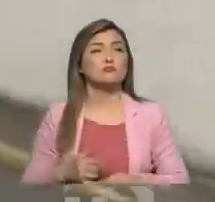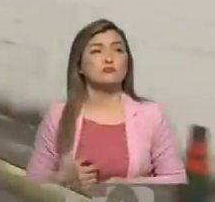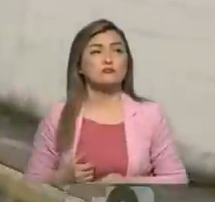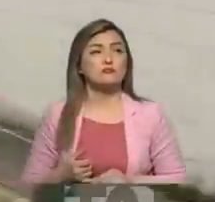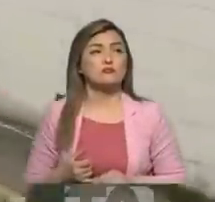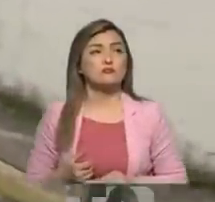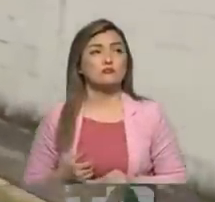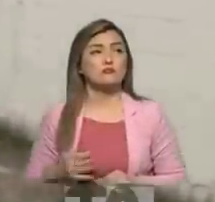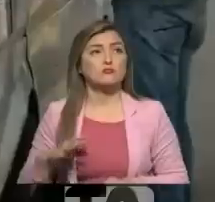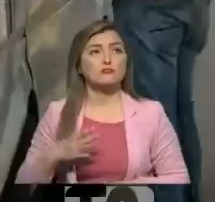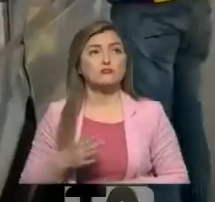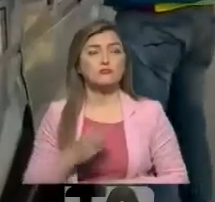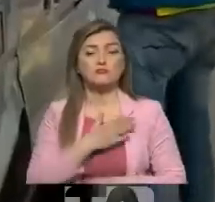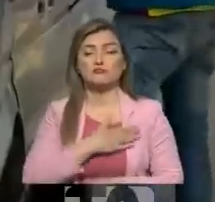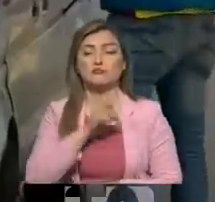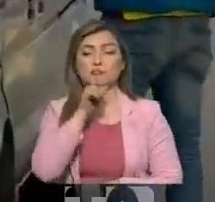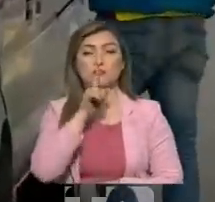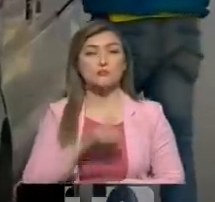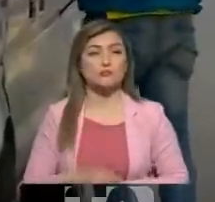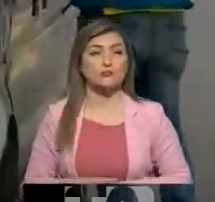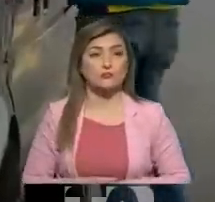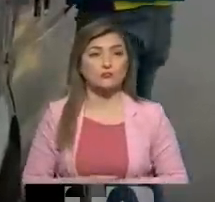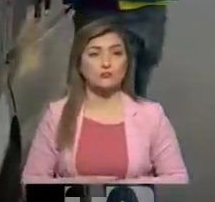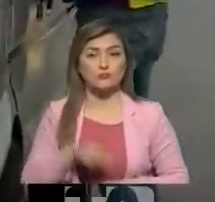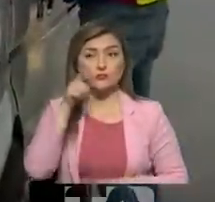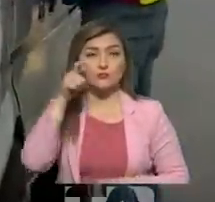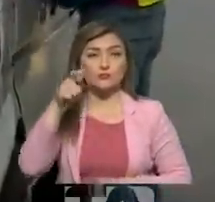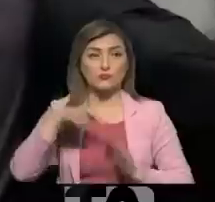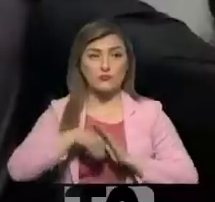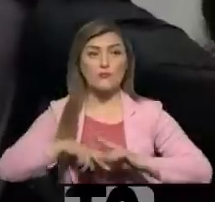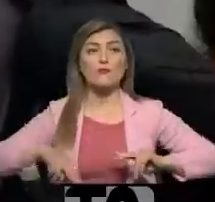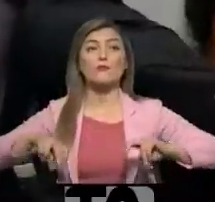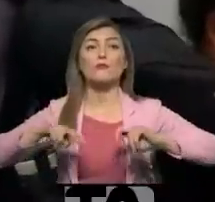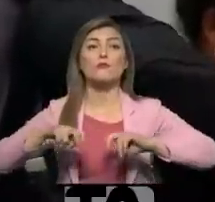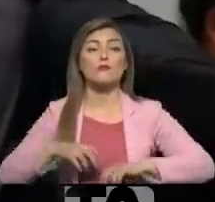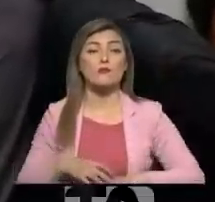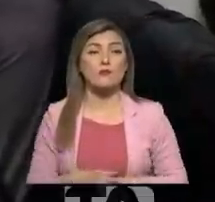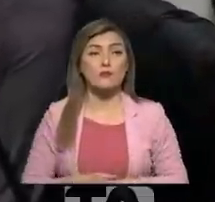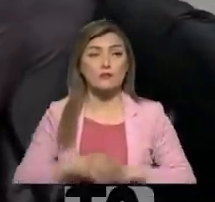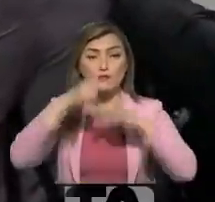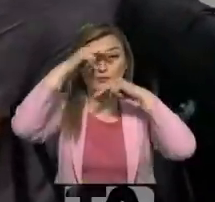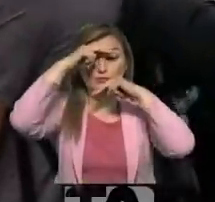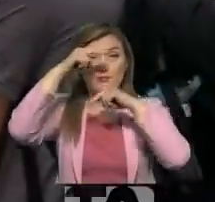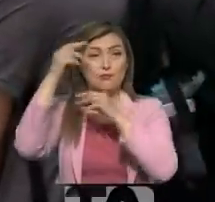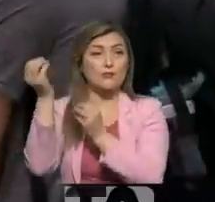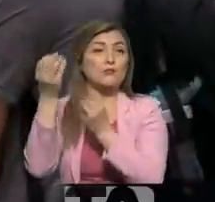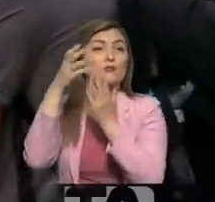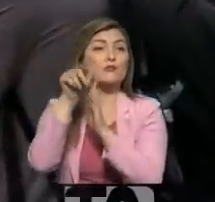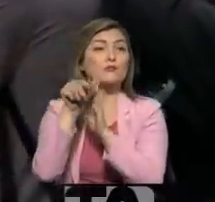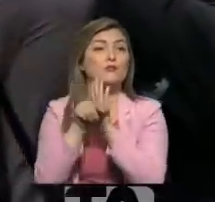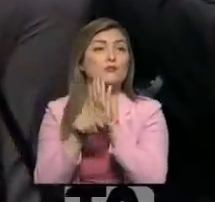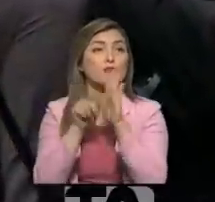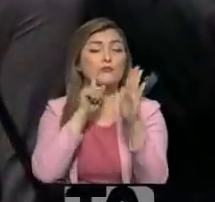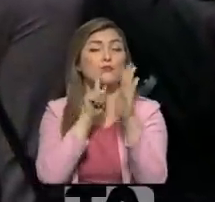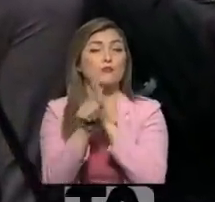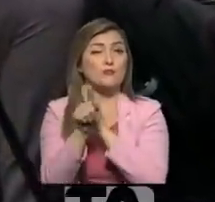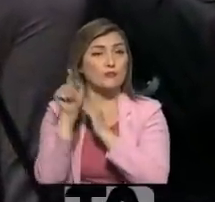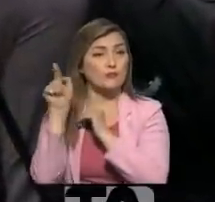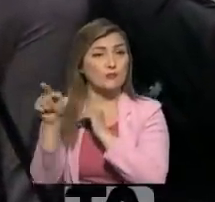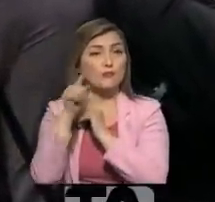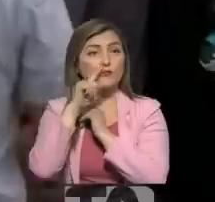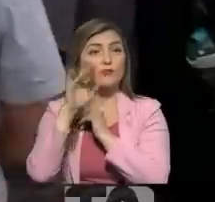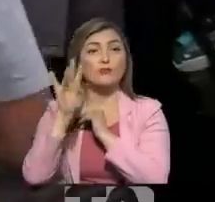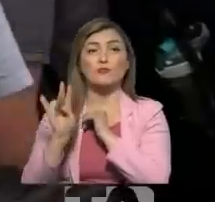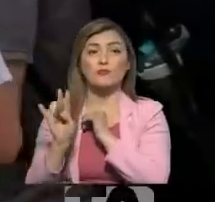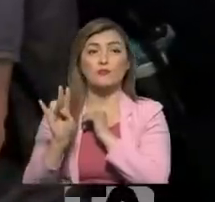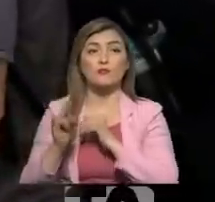Señor. Pero el caso ya está en manos de la fiscalía. Este noticiero pudo conocer los detalles de la denuncia presentada por su